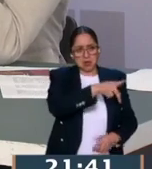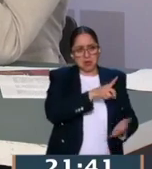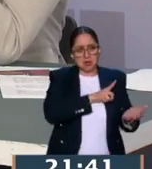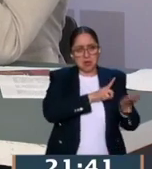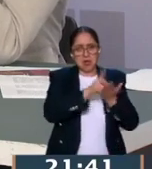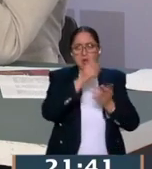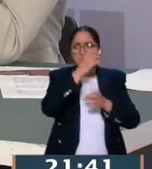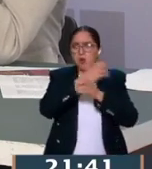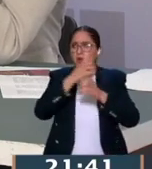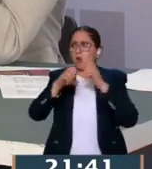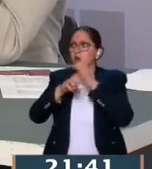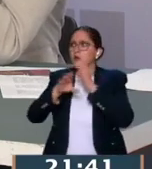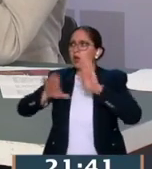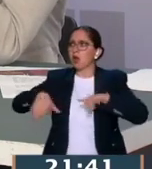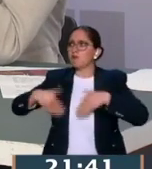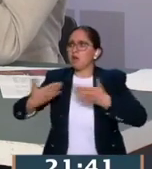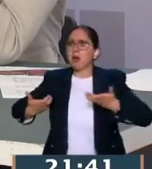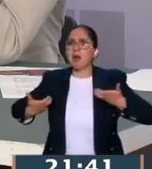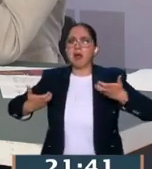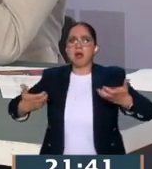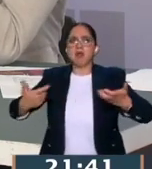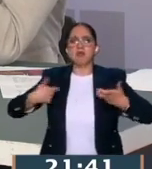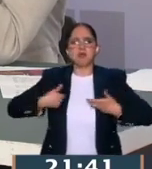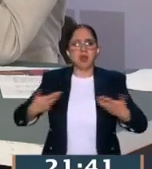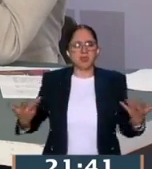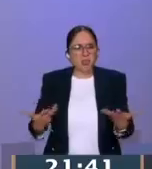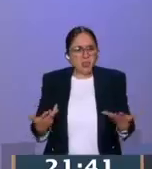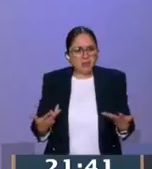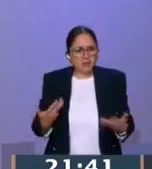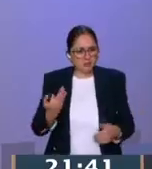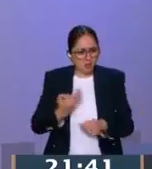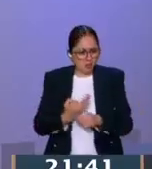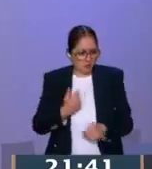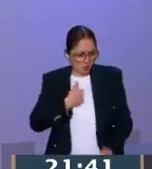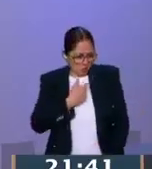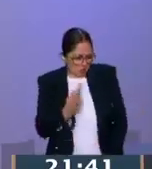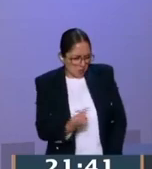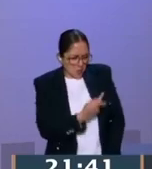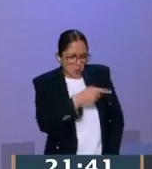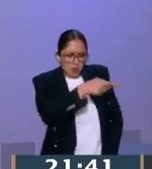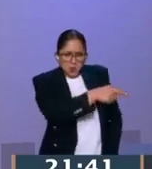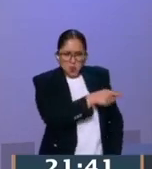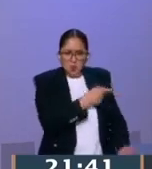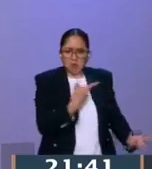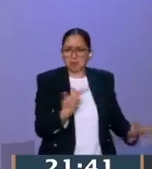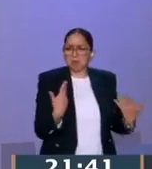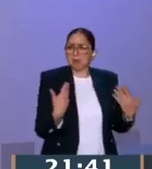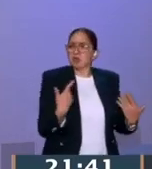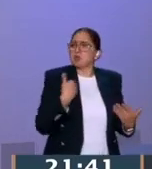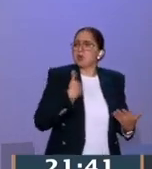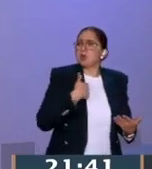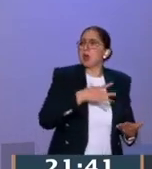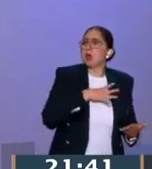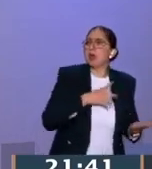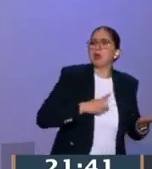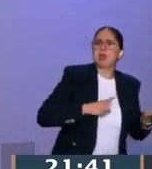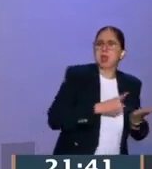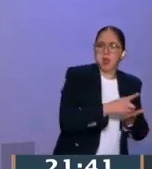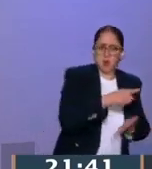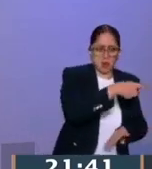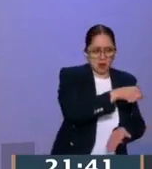la calle. La pregunta es, ¿de dónde se creen estas personas con el derecho de censurar o